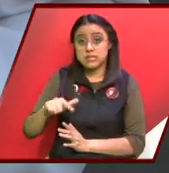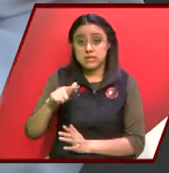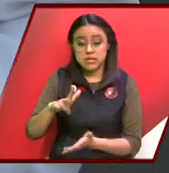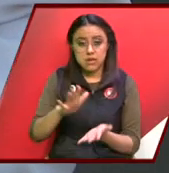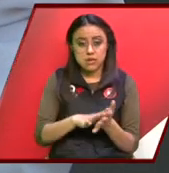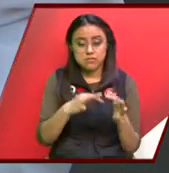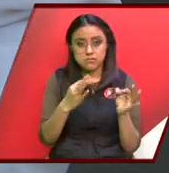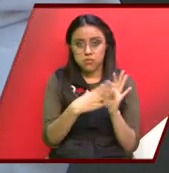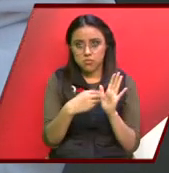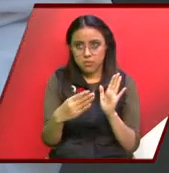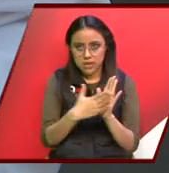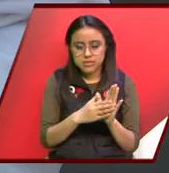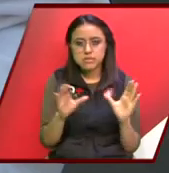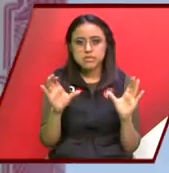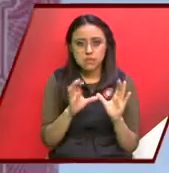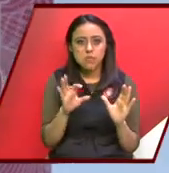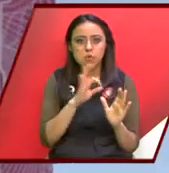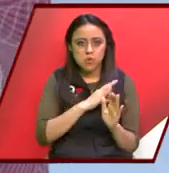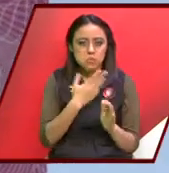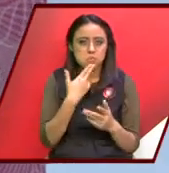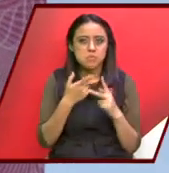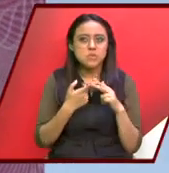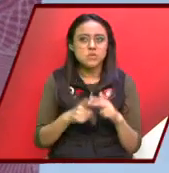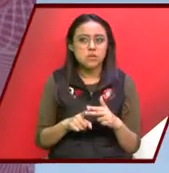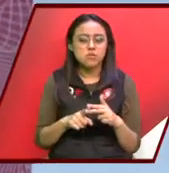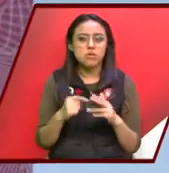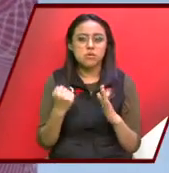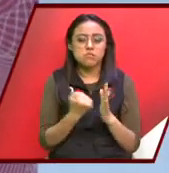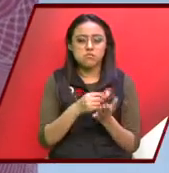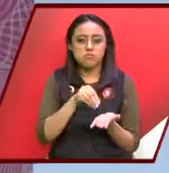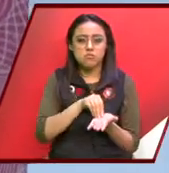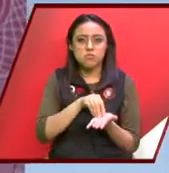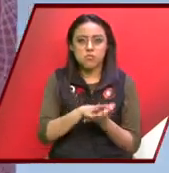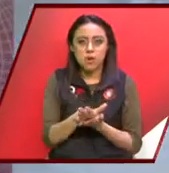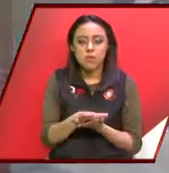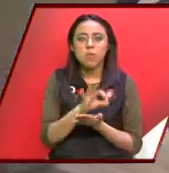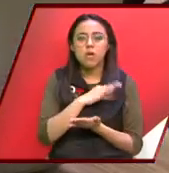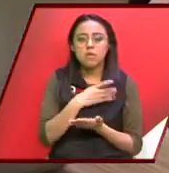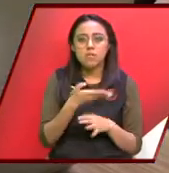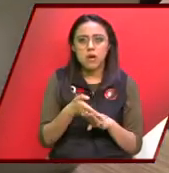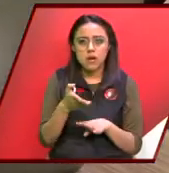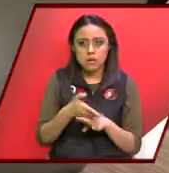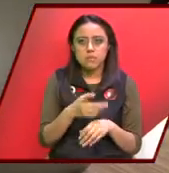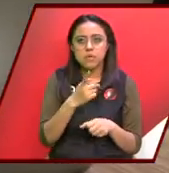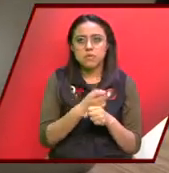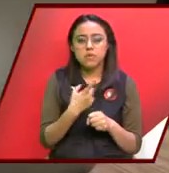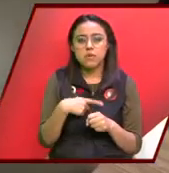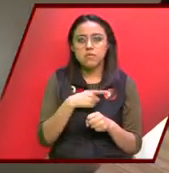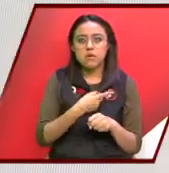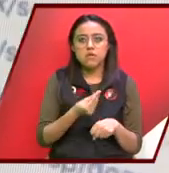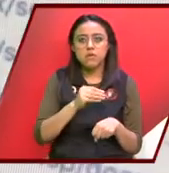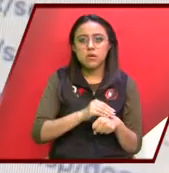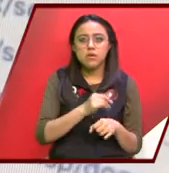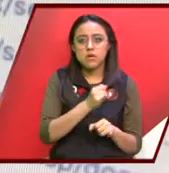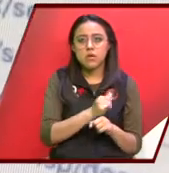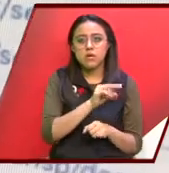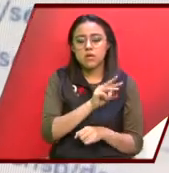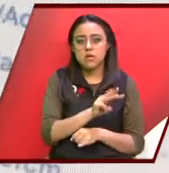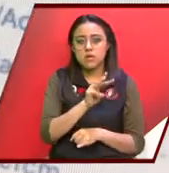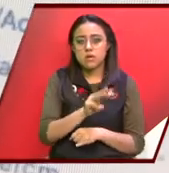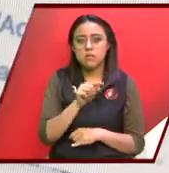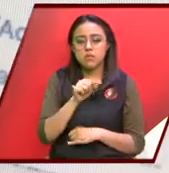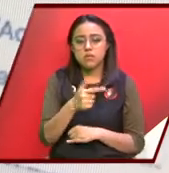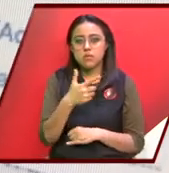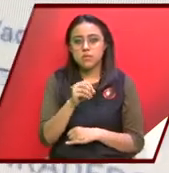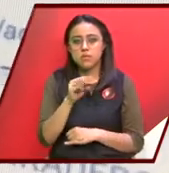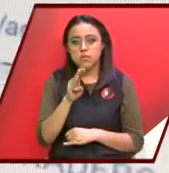copia certificada a través de internet, la cual podrá imprimir en una hoja blanca. Primero se debe ingresar a la página